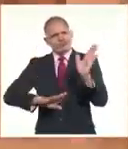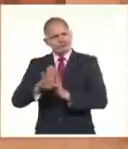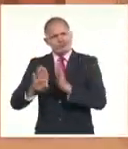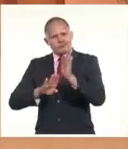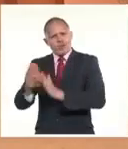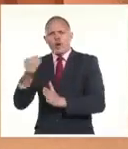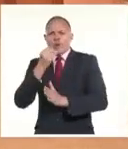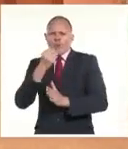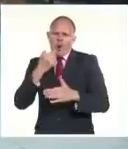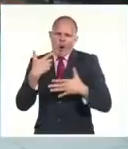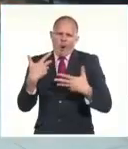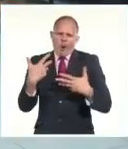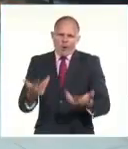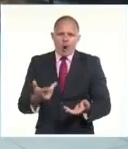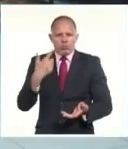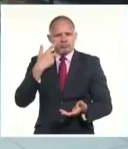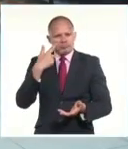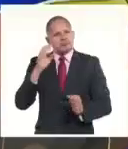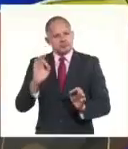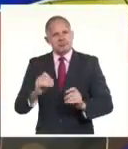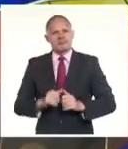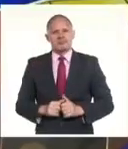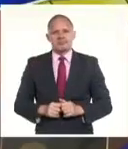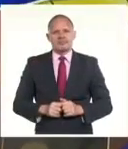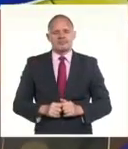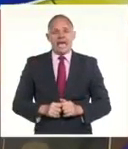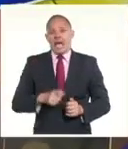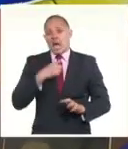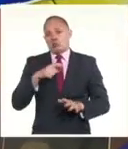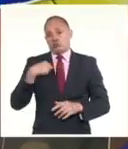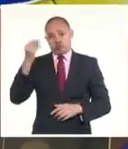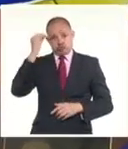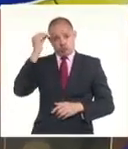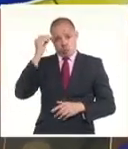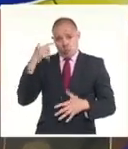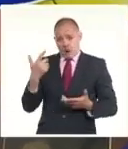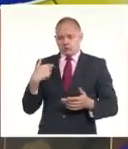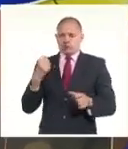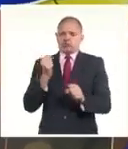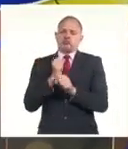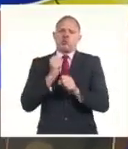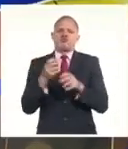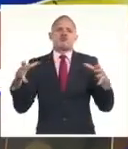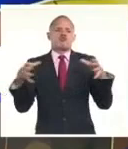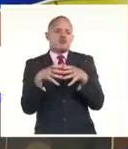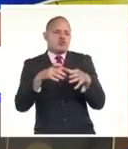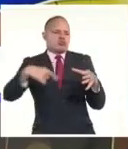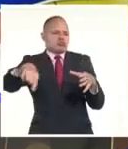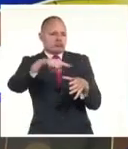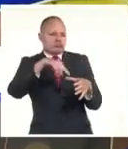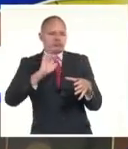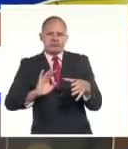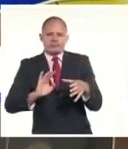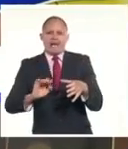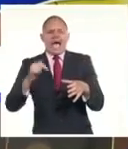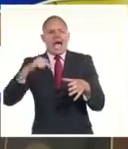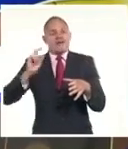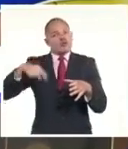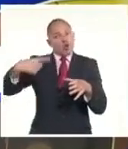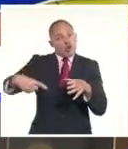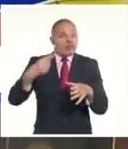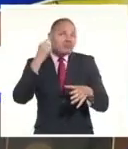teoría y la praxis el quehacer de nuestra casa matriz. He aprendido el trabajo en equipo, he aprendido de la necesidad de innovar todos los